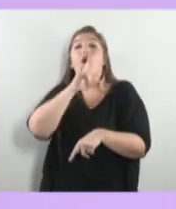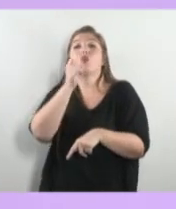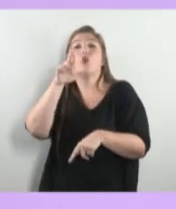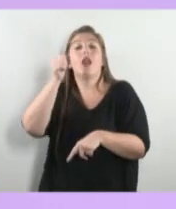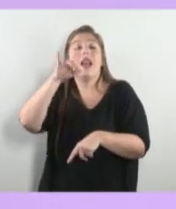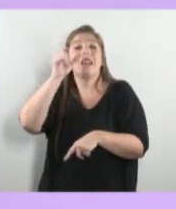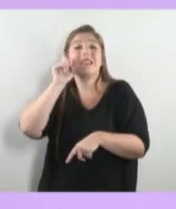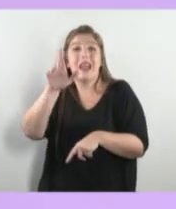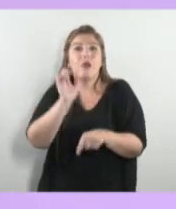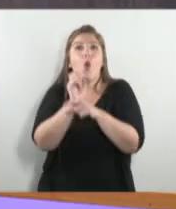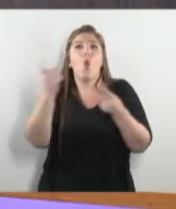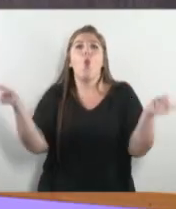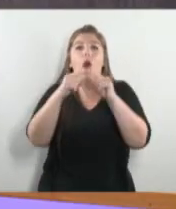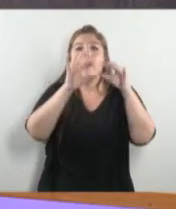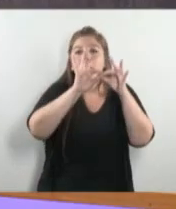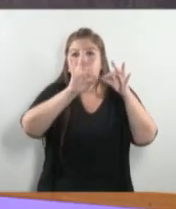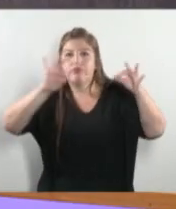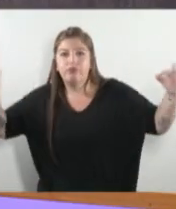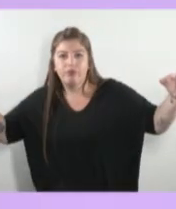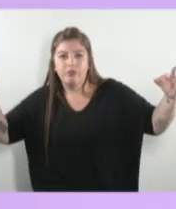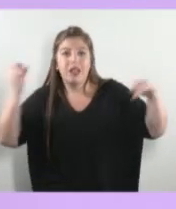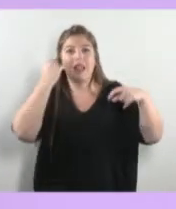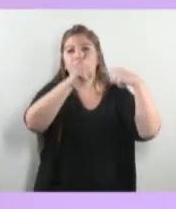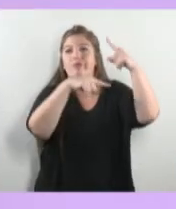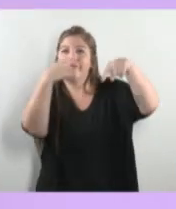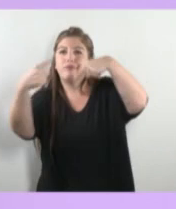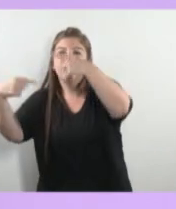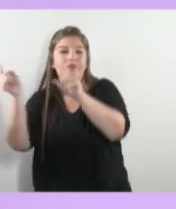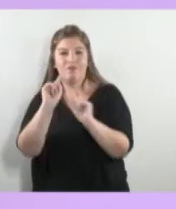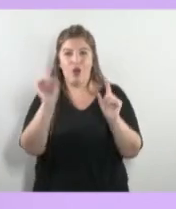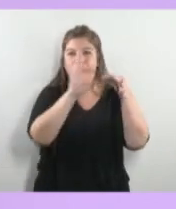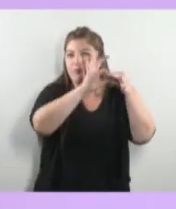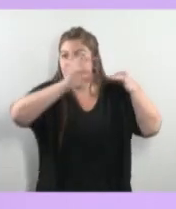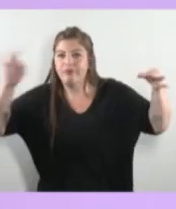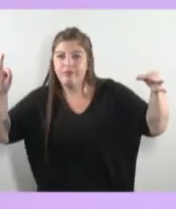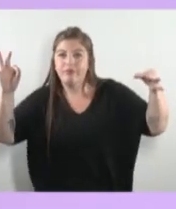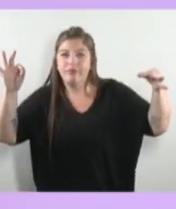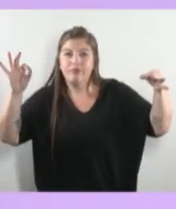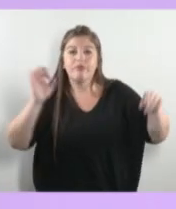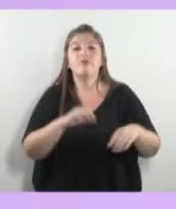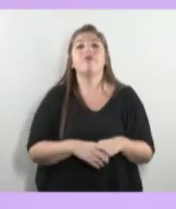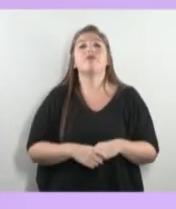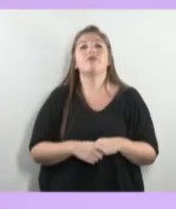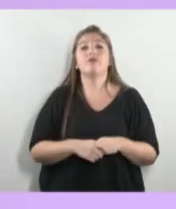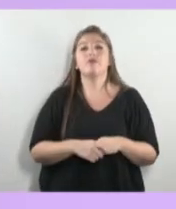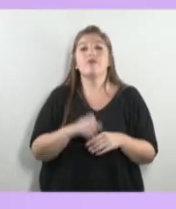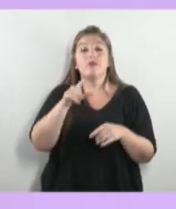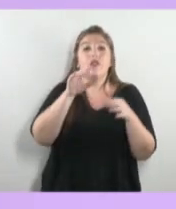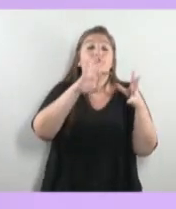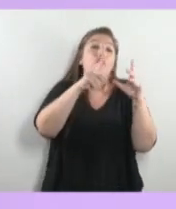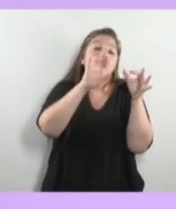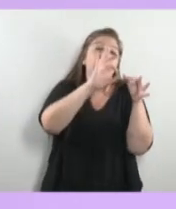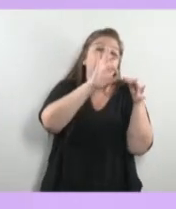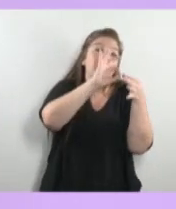cadena lineal inicial. Es decir, rompo esas estructuras que unen a la molécula de determinada manera